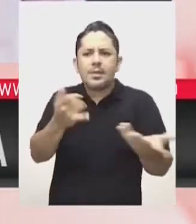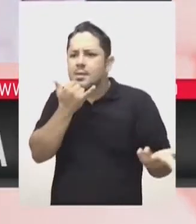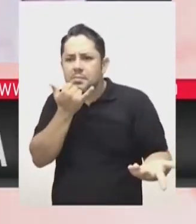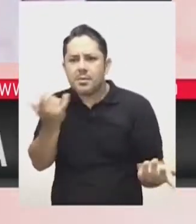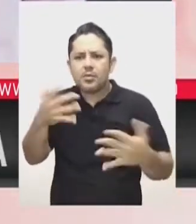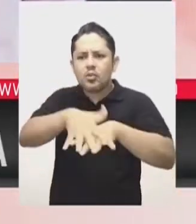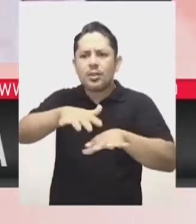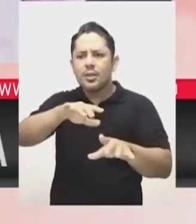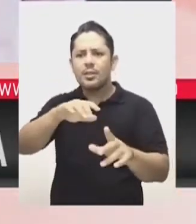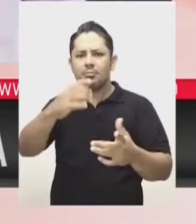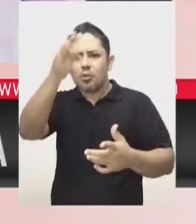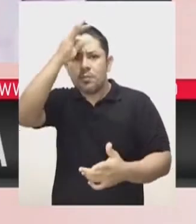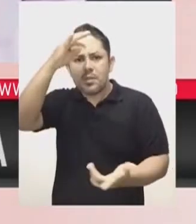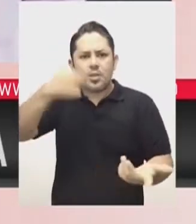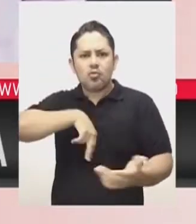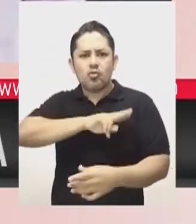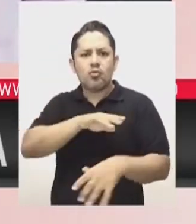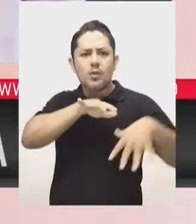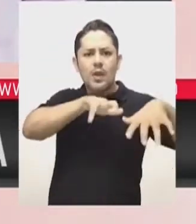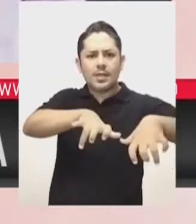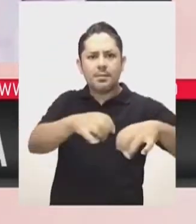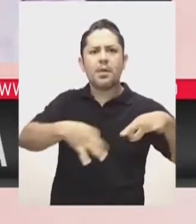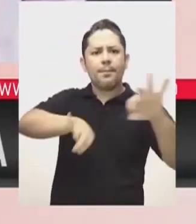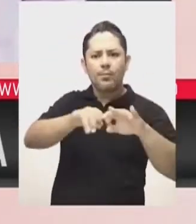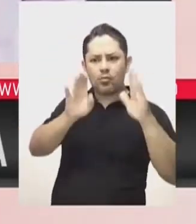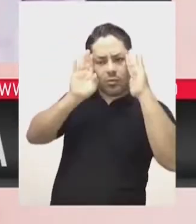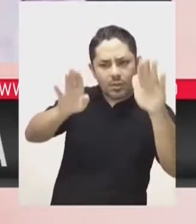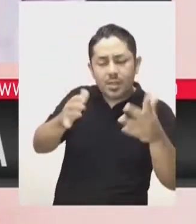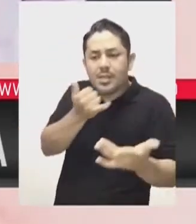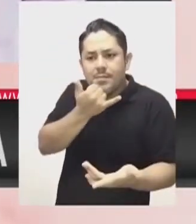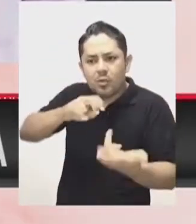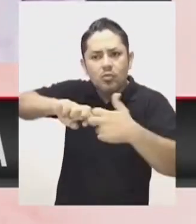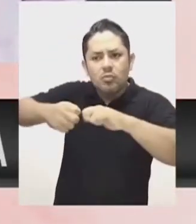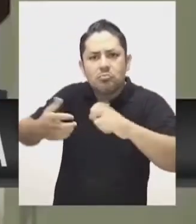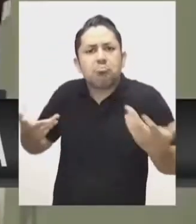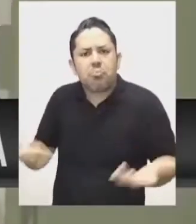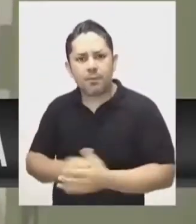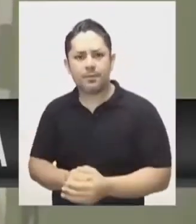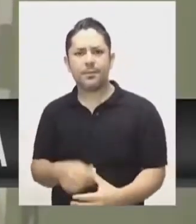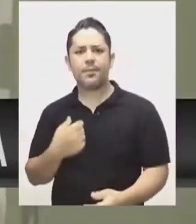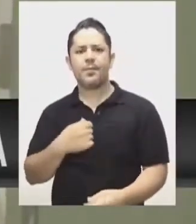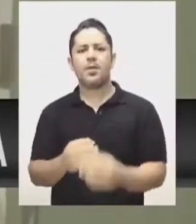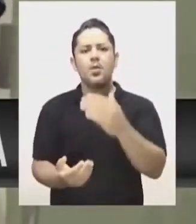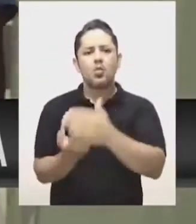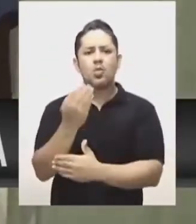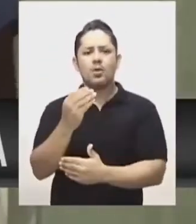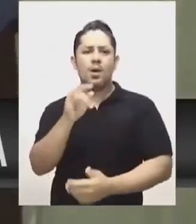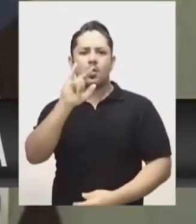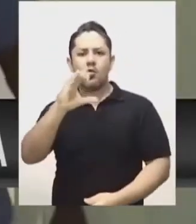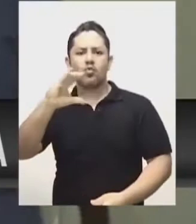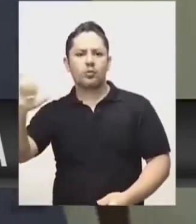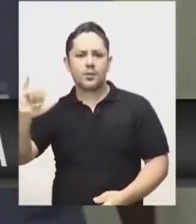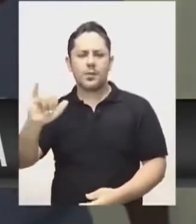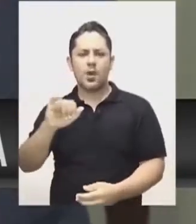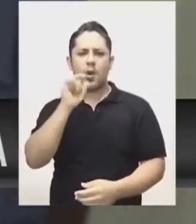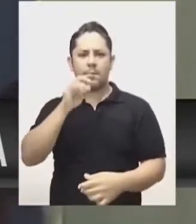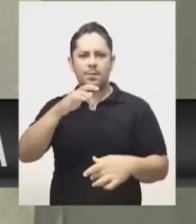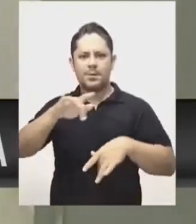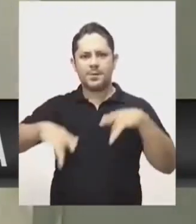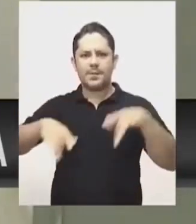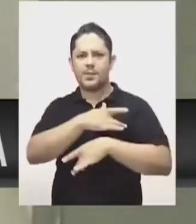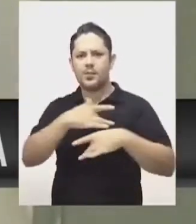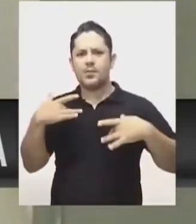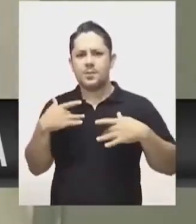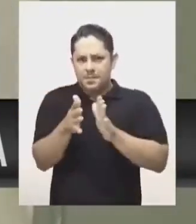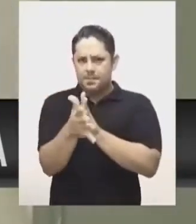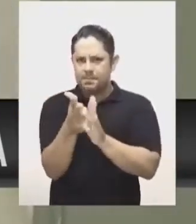importante a nosotros como Duma Departamental conocer todos los imprevistos que se han presentado. Frente a la nueva unidad de cuidados intensivos, el jefe de